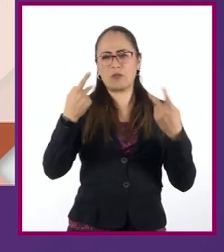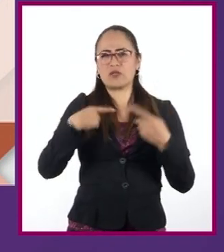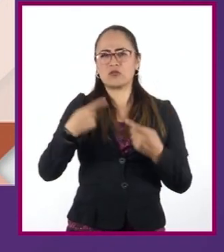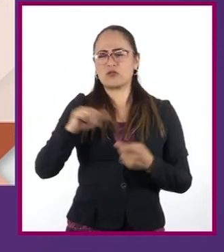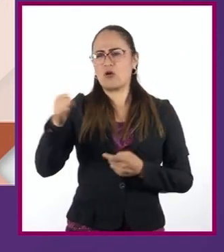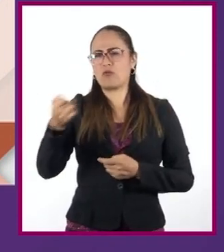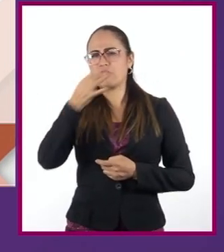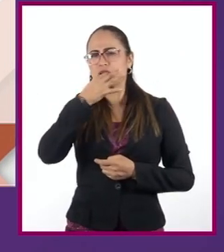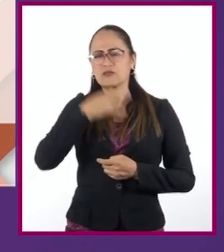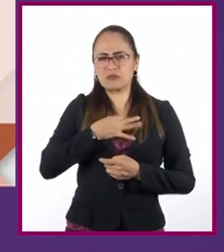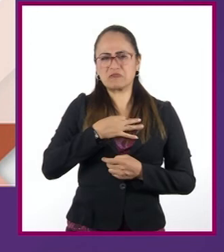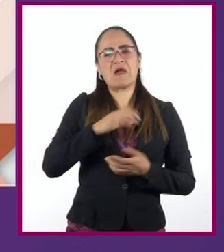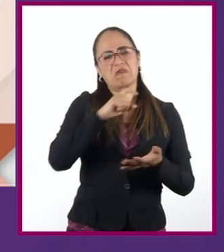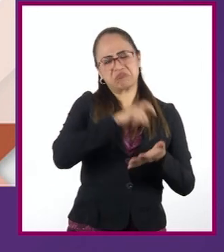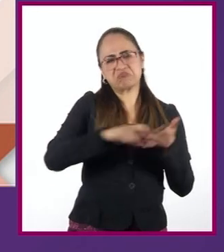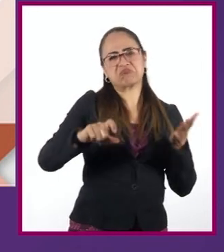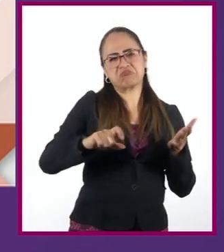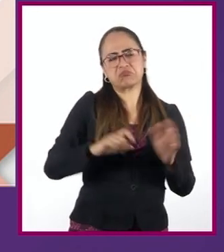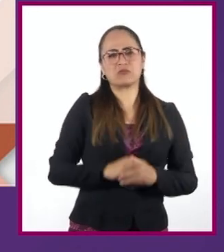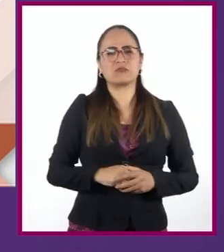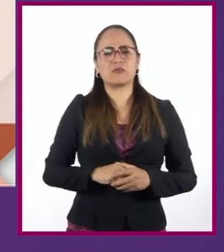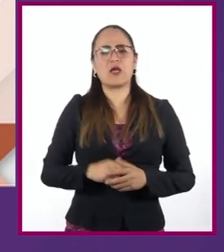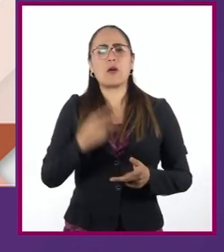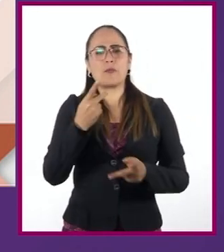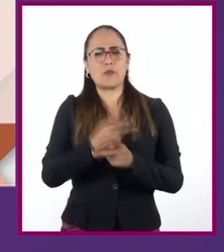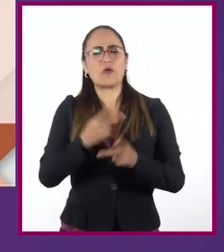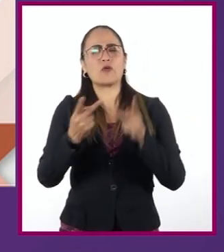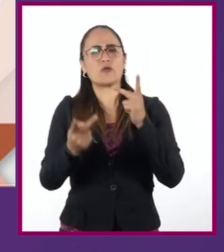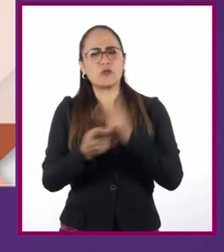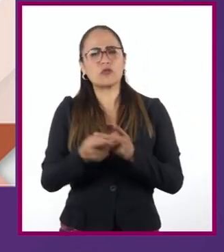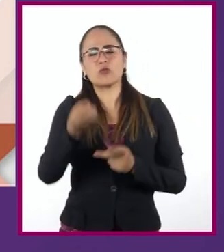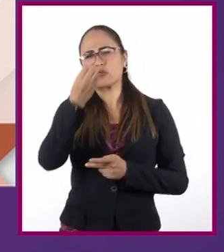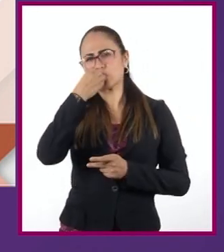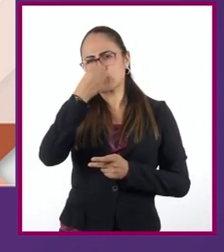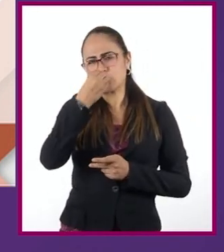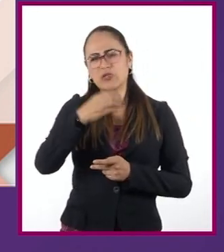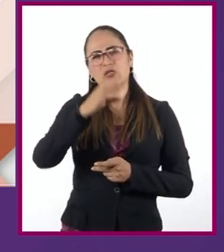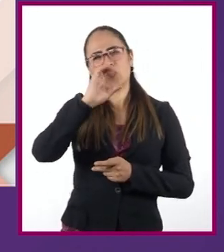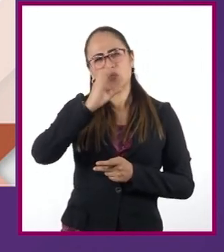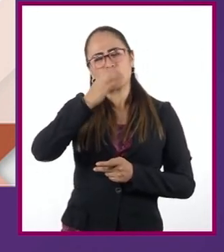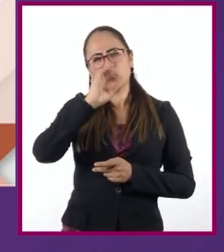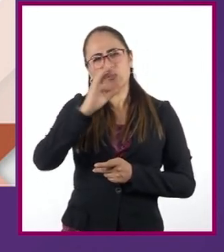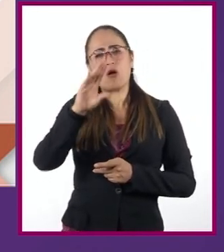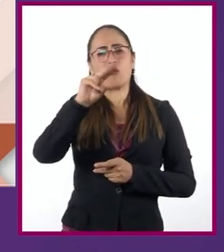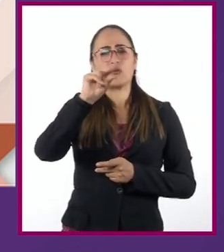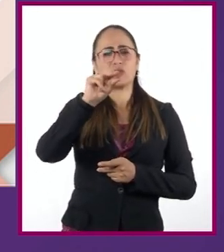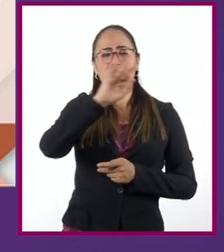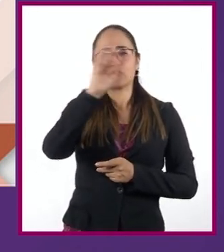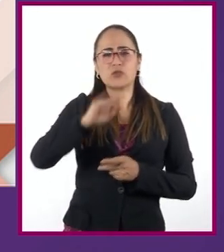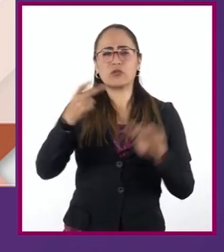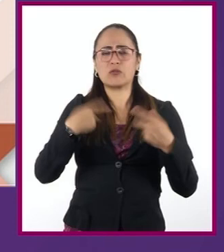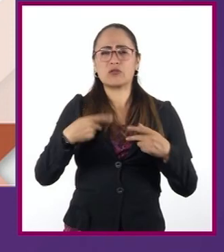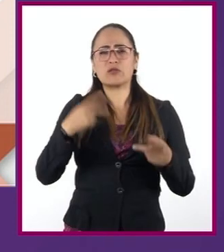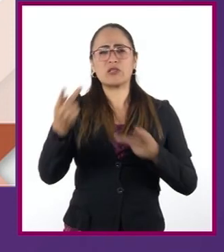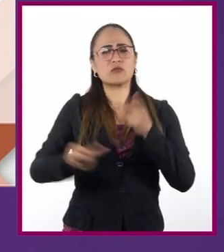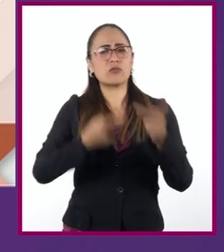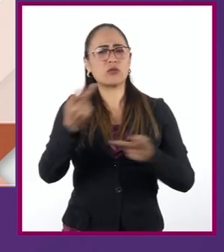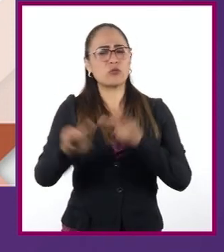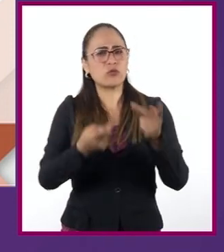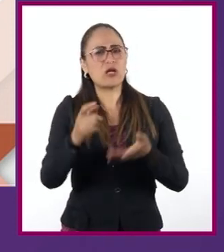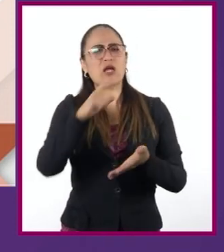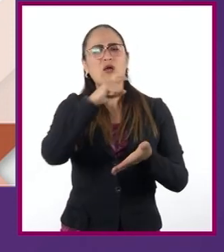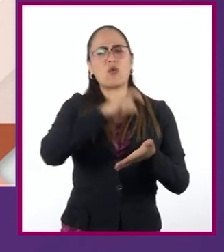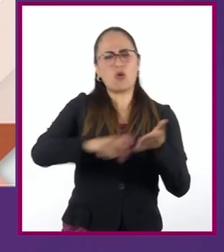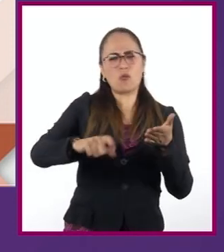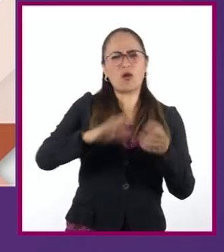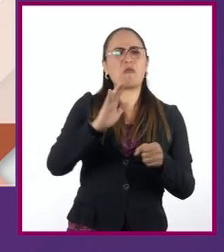persona. En cuanto a los productos de alimentos y bebidas, el 80% de los encuestados compra los